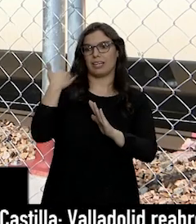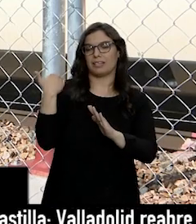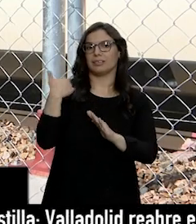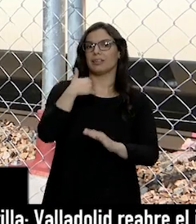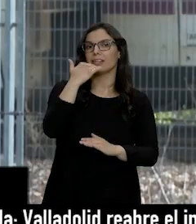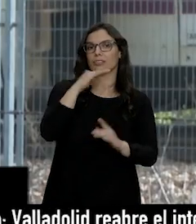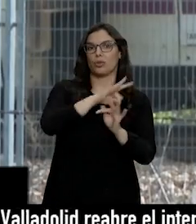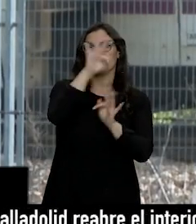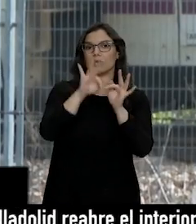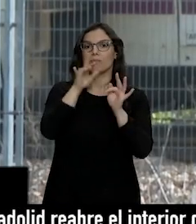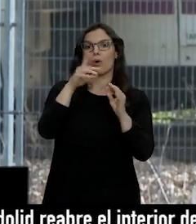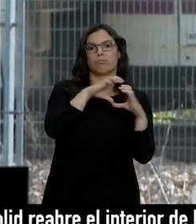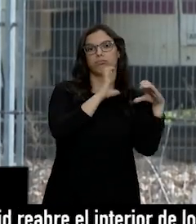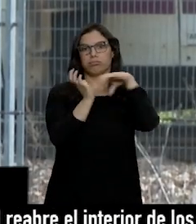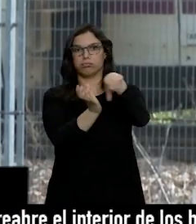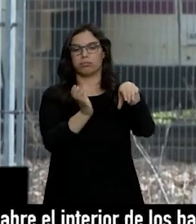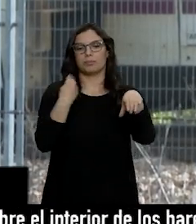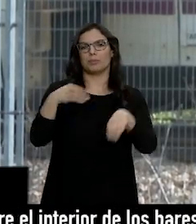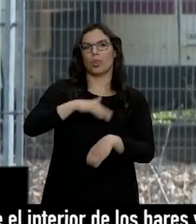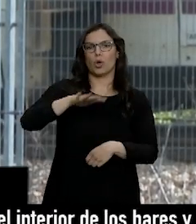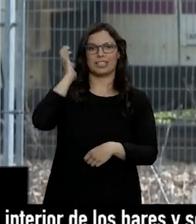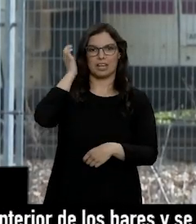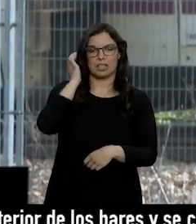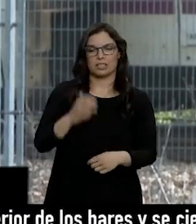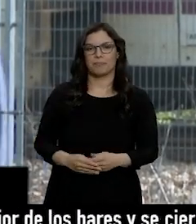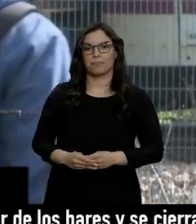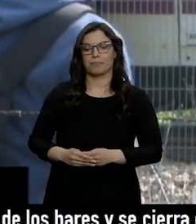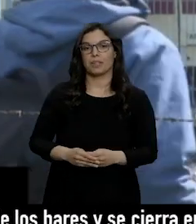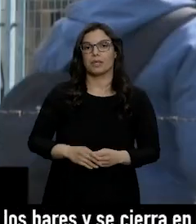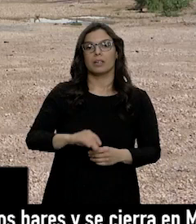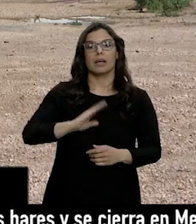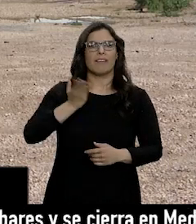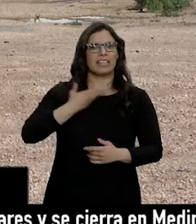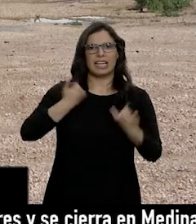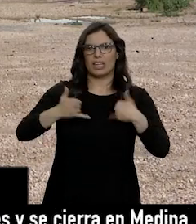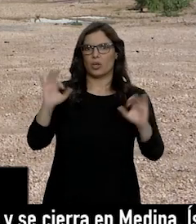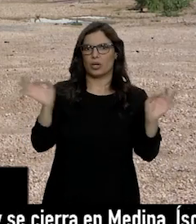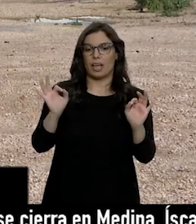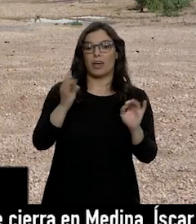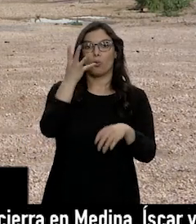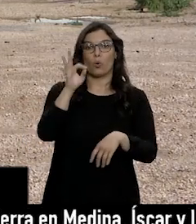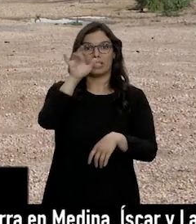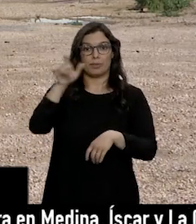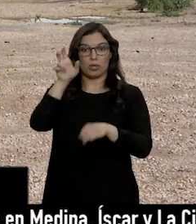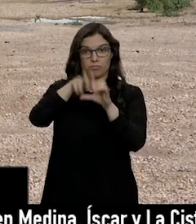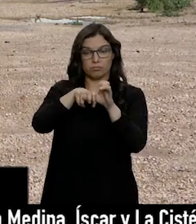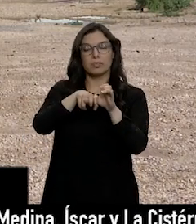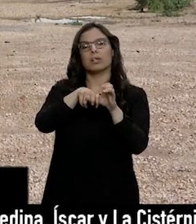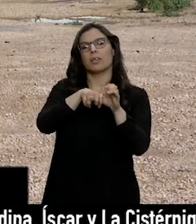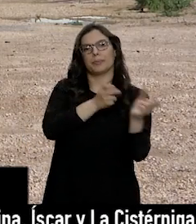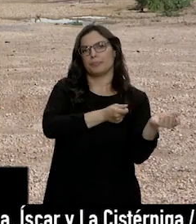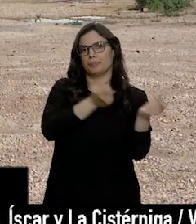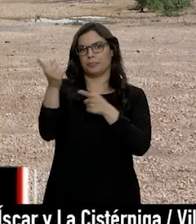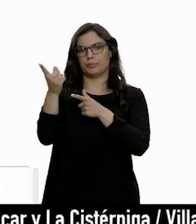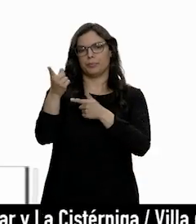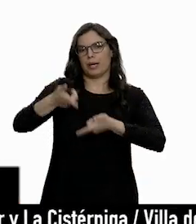el descarrilamiento de un Alvia a su paso por San Andrés del Rabanedo. Se saldó sin daños personales y los 40 viajeros fueron evacuados y